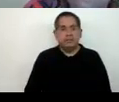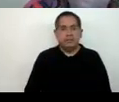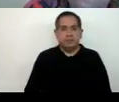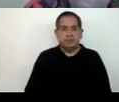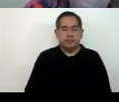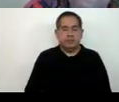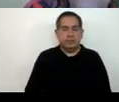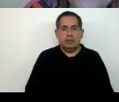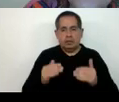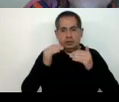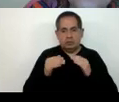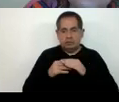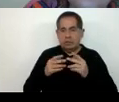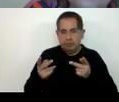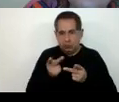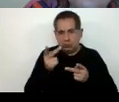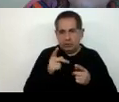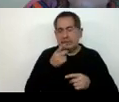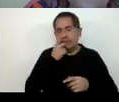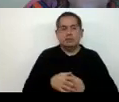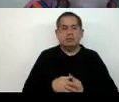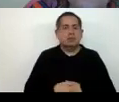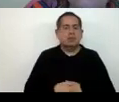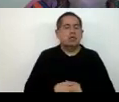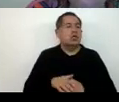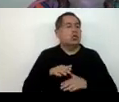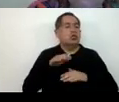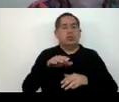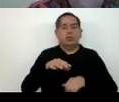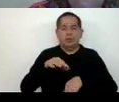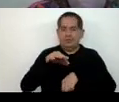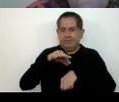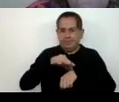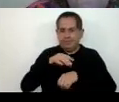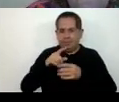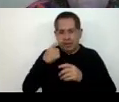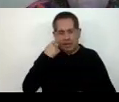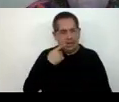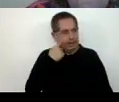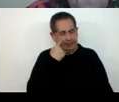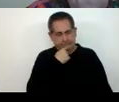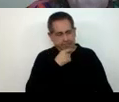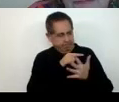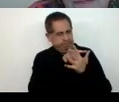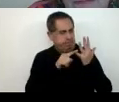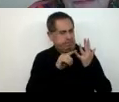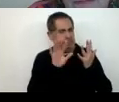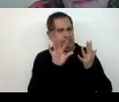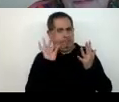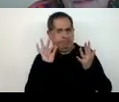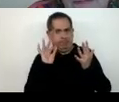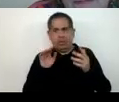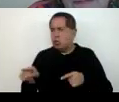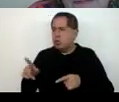La siguiente pregunta dice, sobre los criterios médicos de elegibilidad, ¿el tener algún tipo de